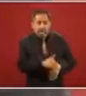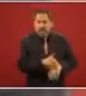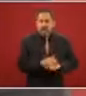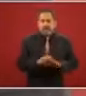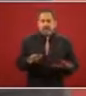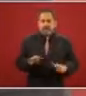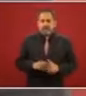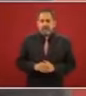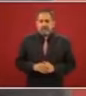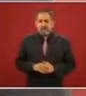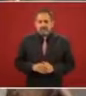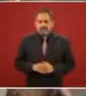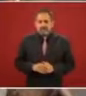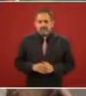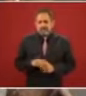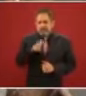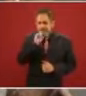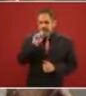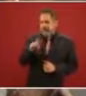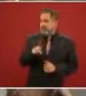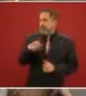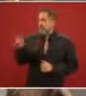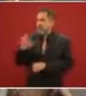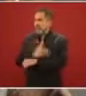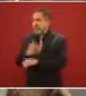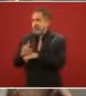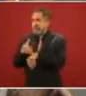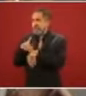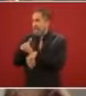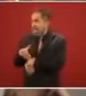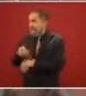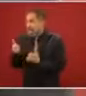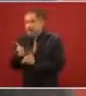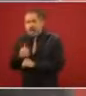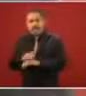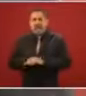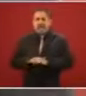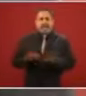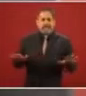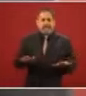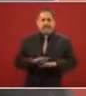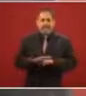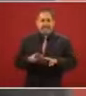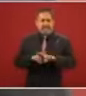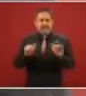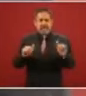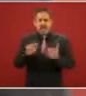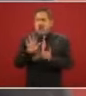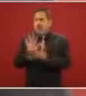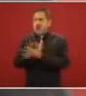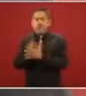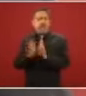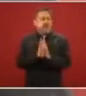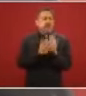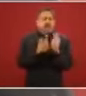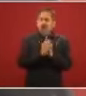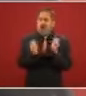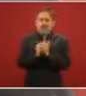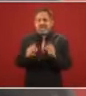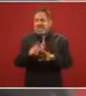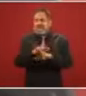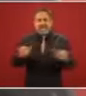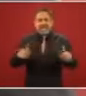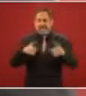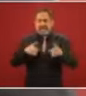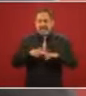Pero tampoco rehén de sus colaboradores. De nadie. No establezco relaciones de complicidad con nadie. Y